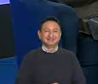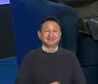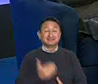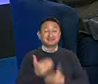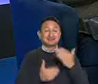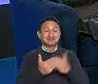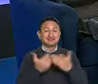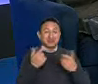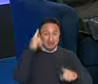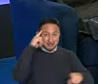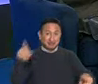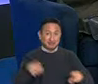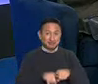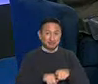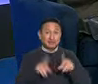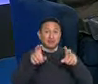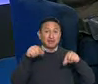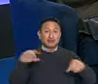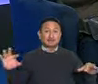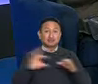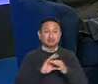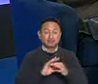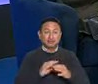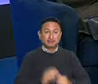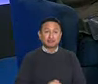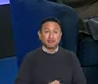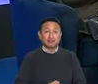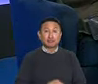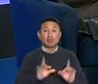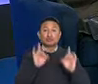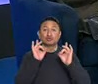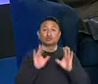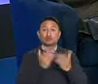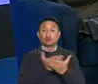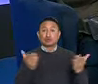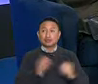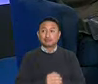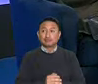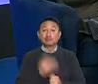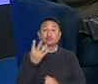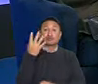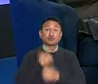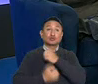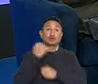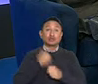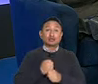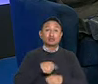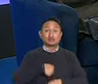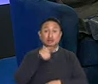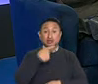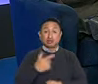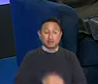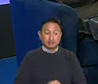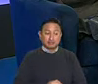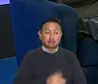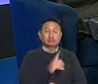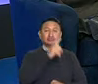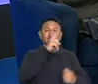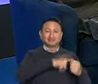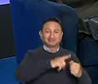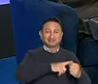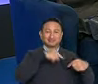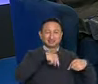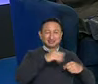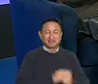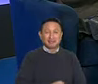poco cuáles son los ejes que se va a tener en las futuras campañas. Decirle todo el éxito. Hace 4 años le dije en una ciudad querida, lejana, que es